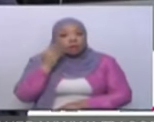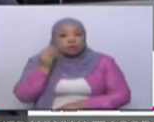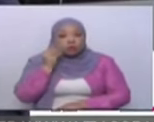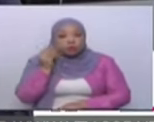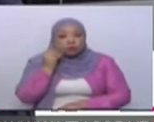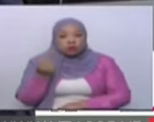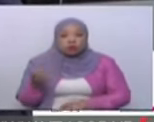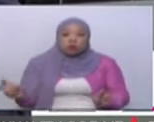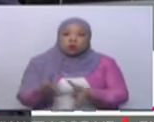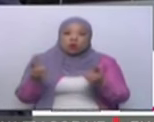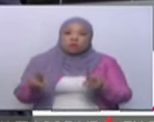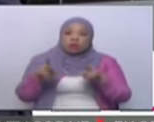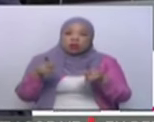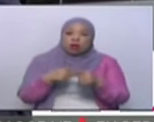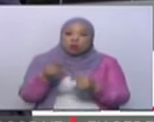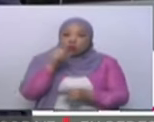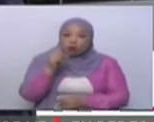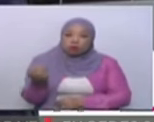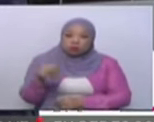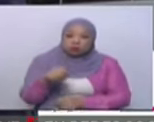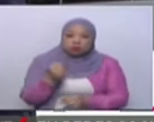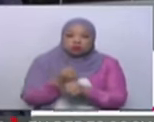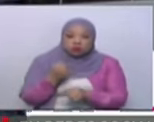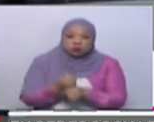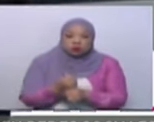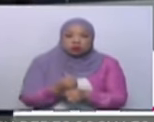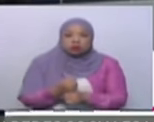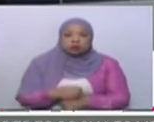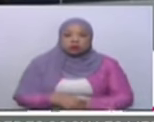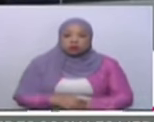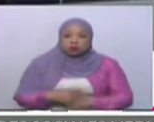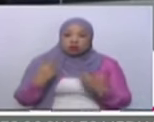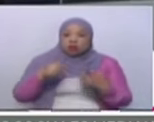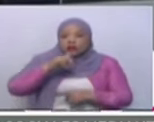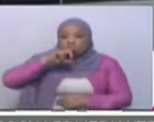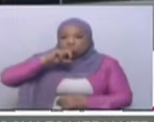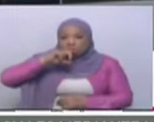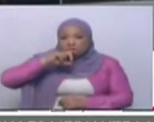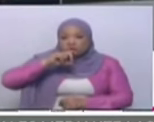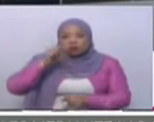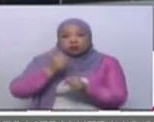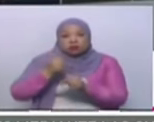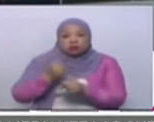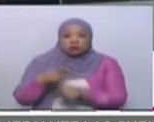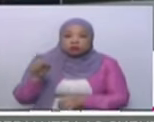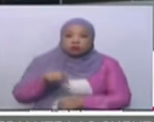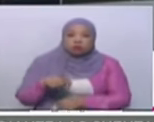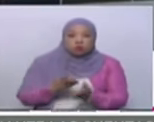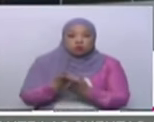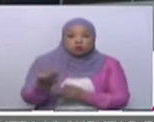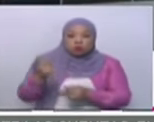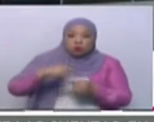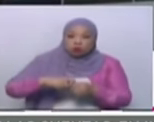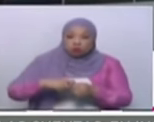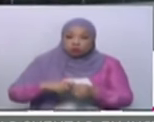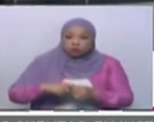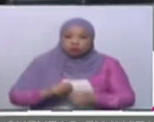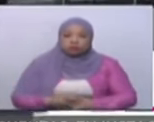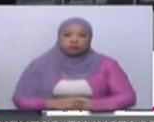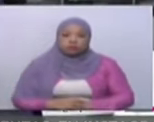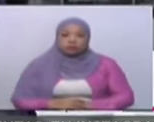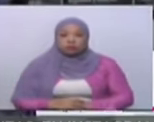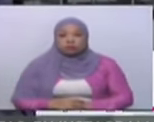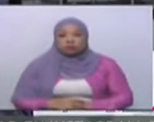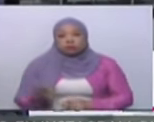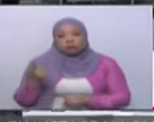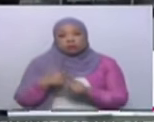tenemos grandes victorias acumuladas. Pero tenemos un, si ese enemigo pudiéramos decir, es más externo que interno, el